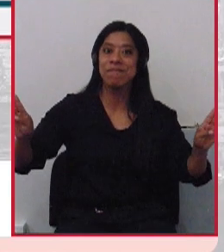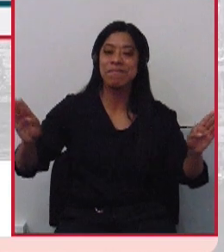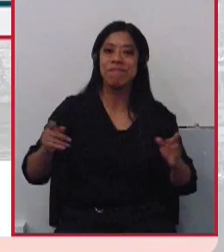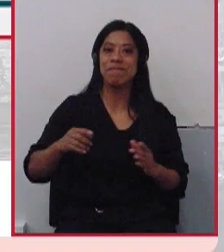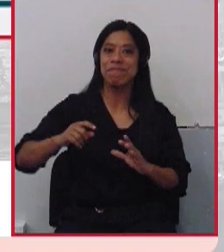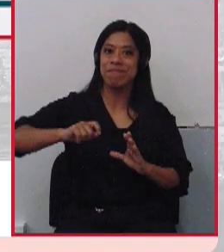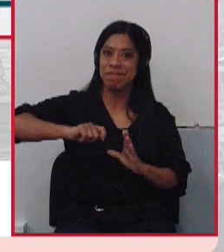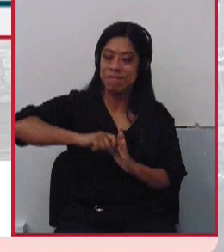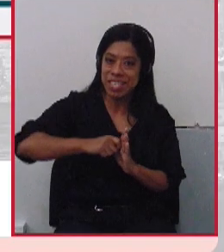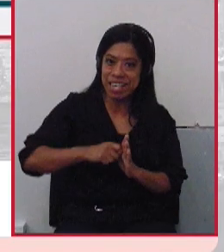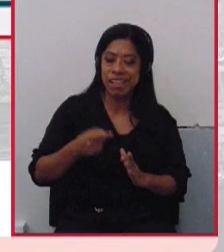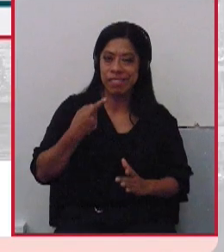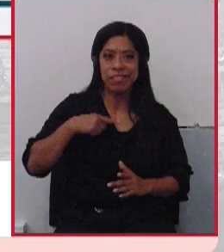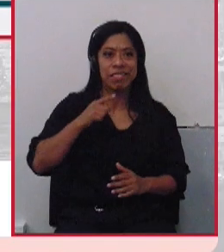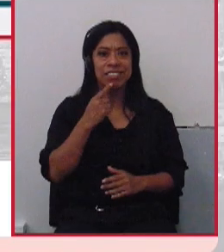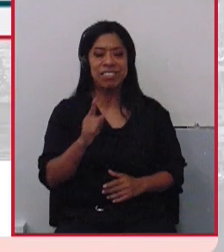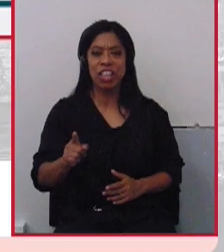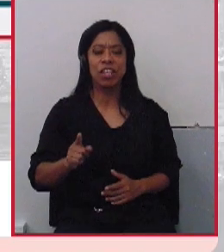no te deja entrar.